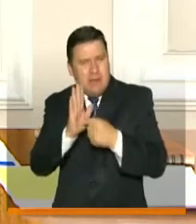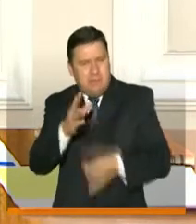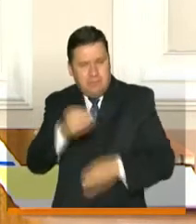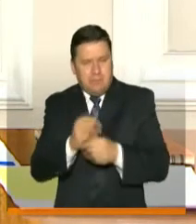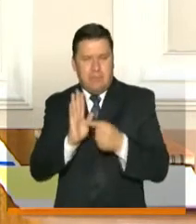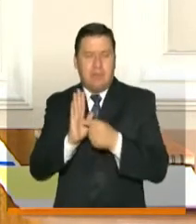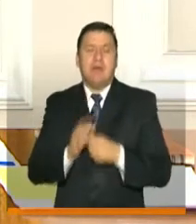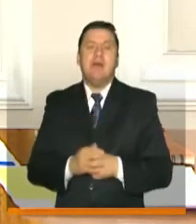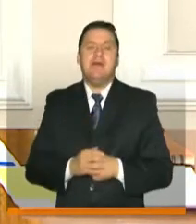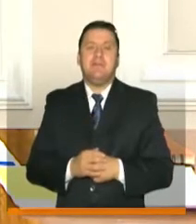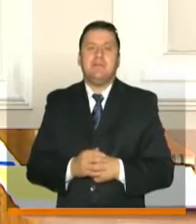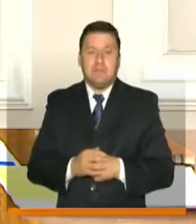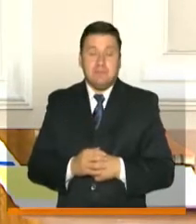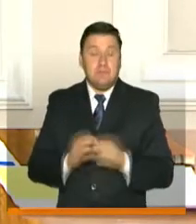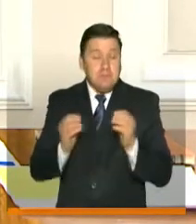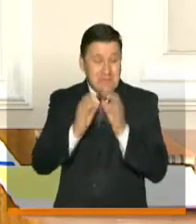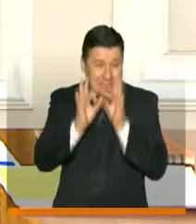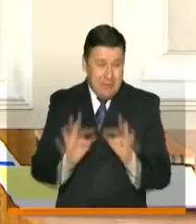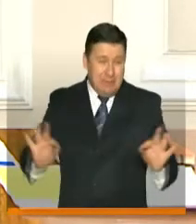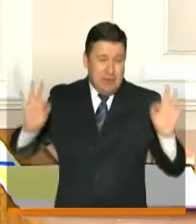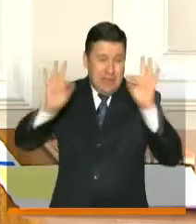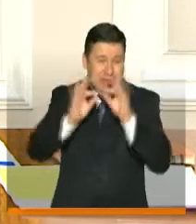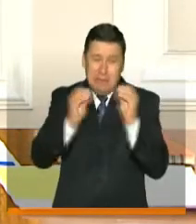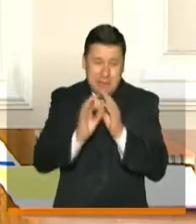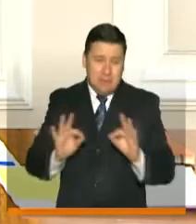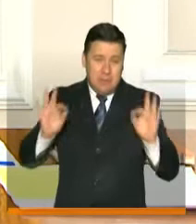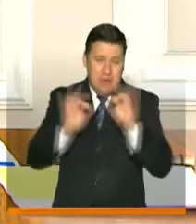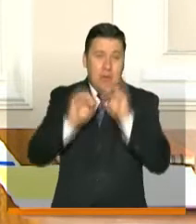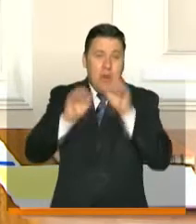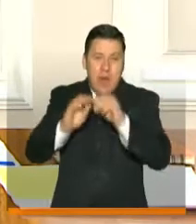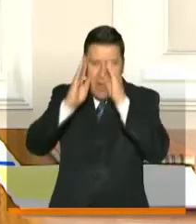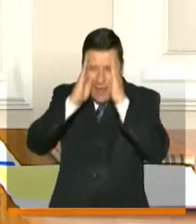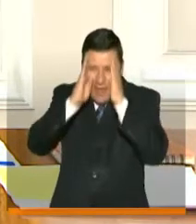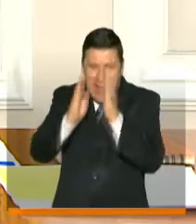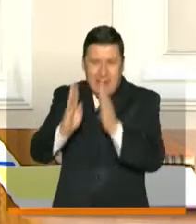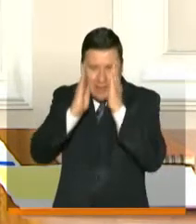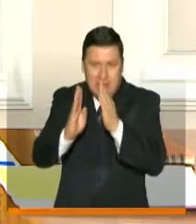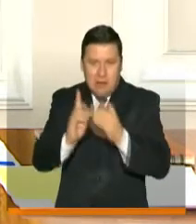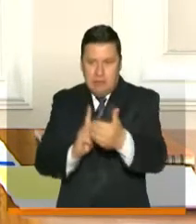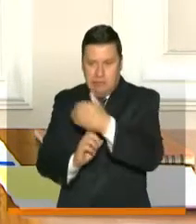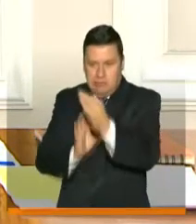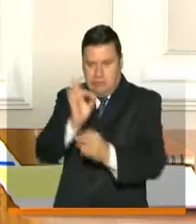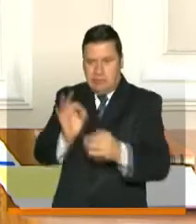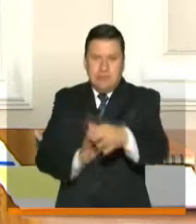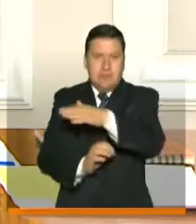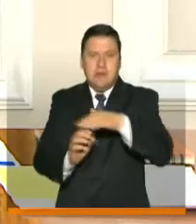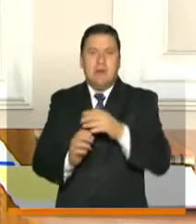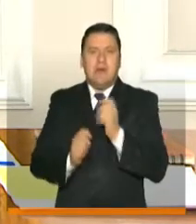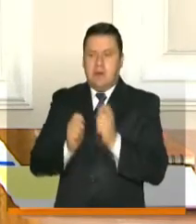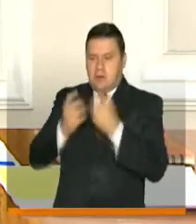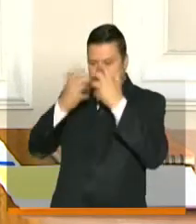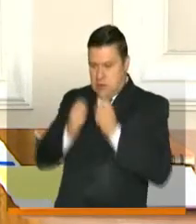adoptar? La más importante, poder atender y proteger las